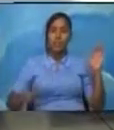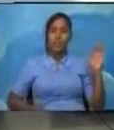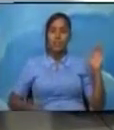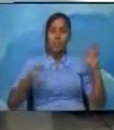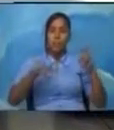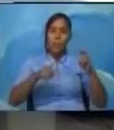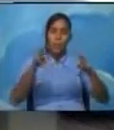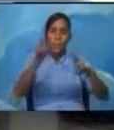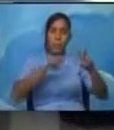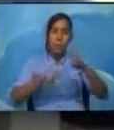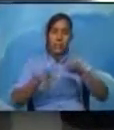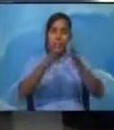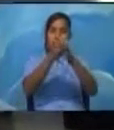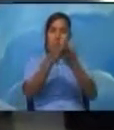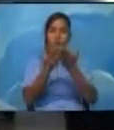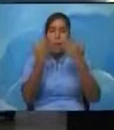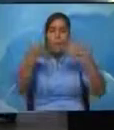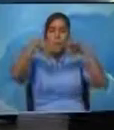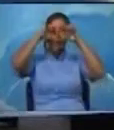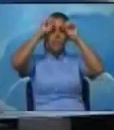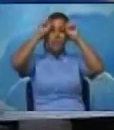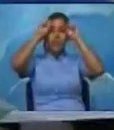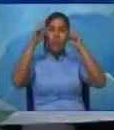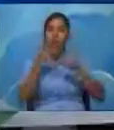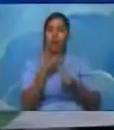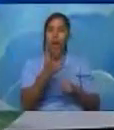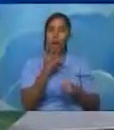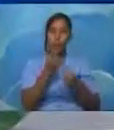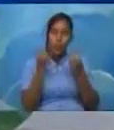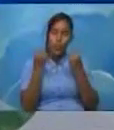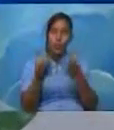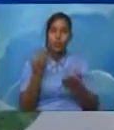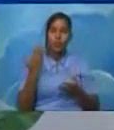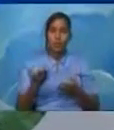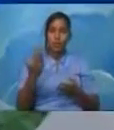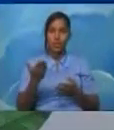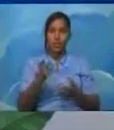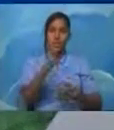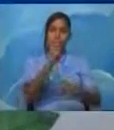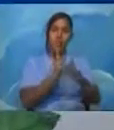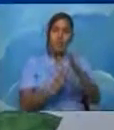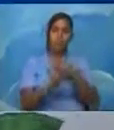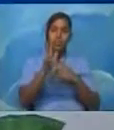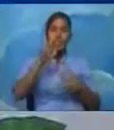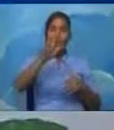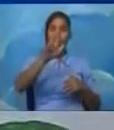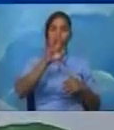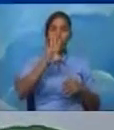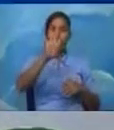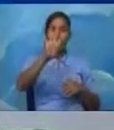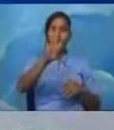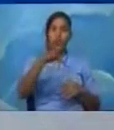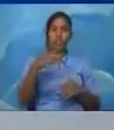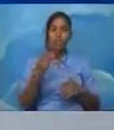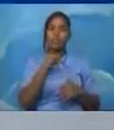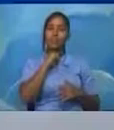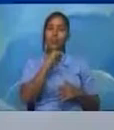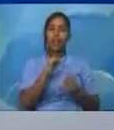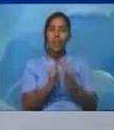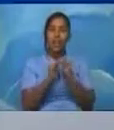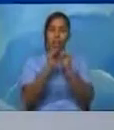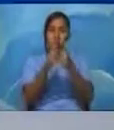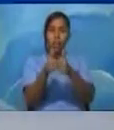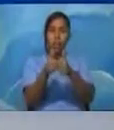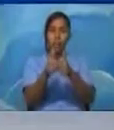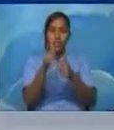este pasaje aprendemos algo muy importante. En el versículo 34, que es el que